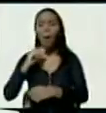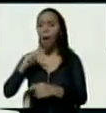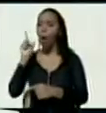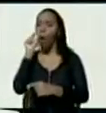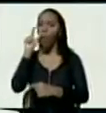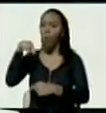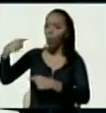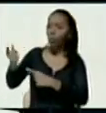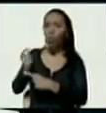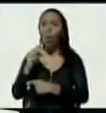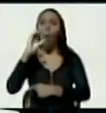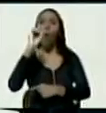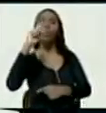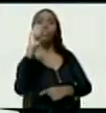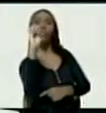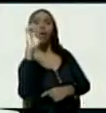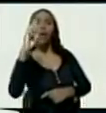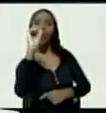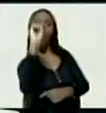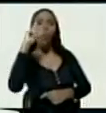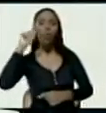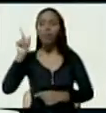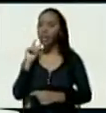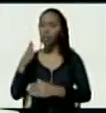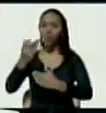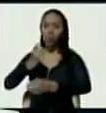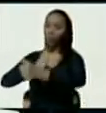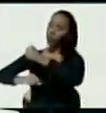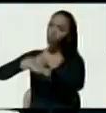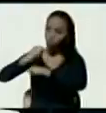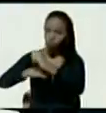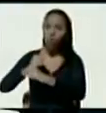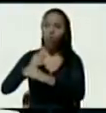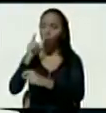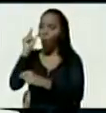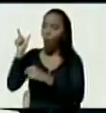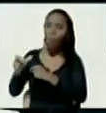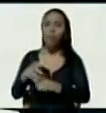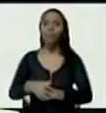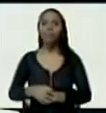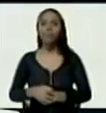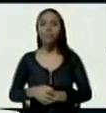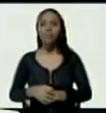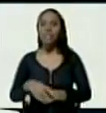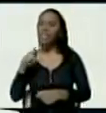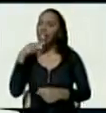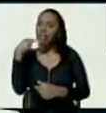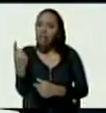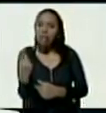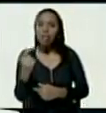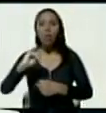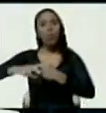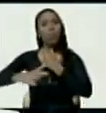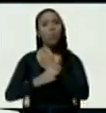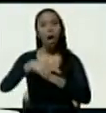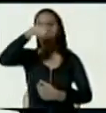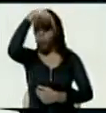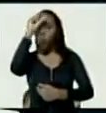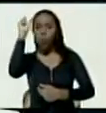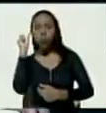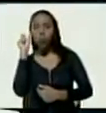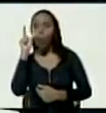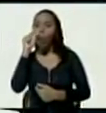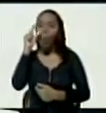Otero, que es socio de Alejandro Betancourt? ¿Y qué tiene que decir Juan Guaidó, Julio Borges, Carlos